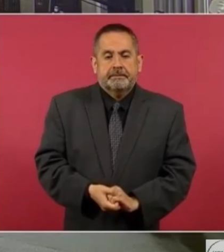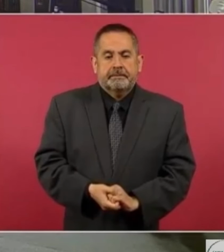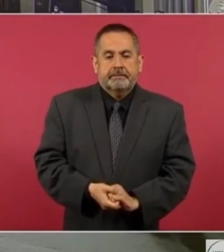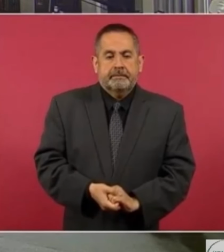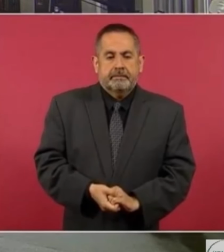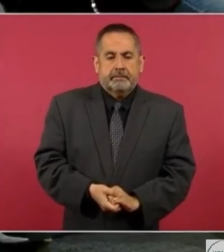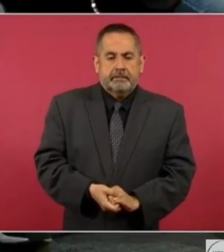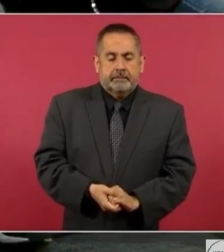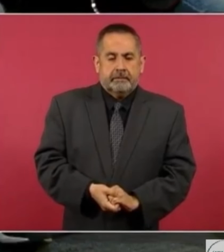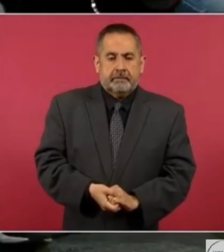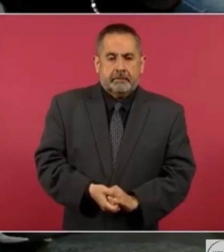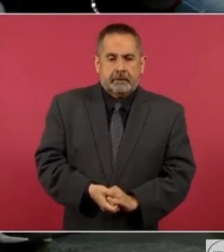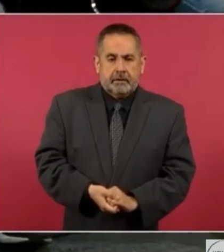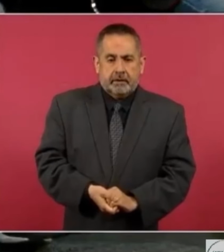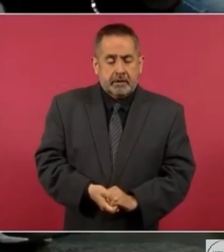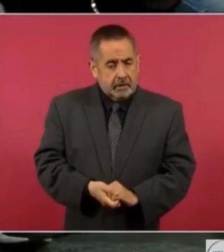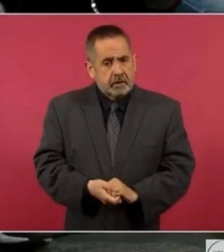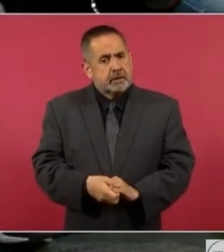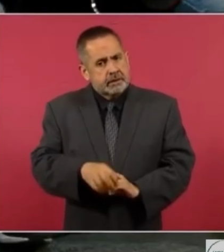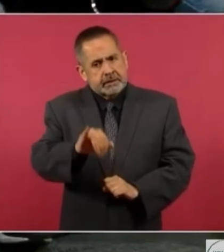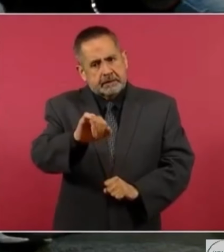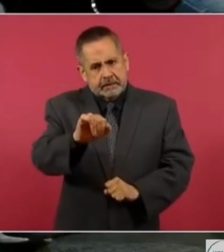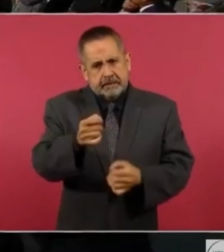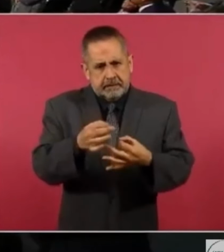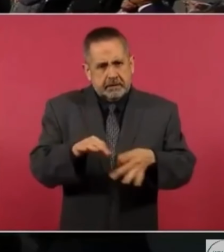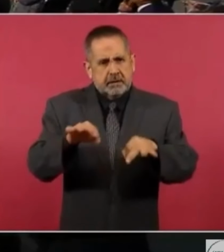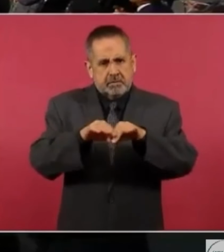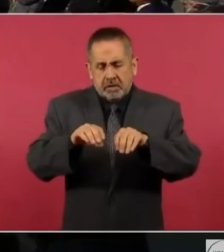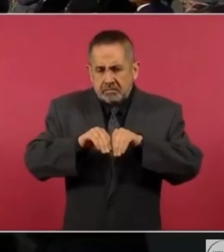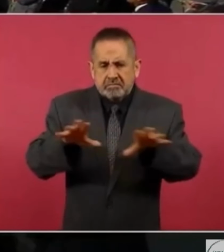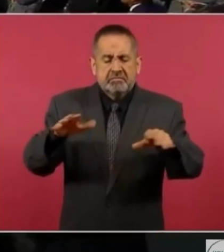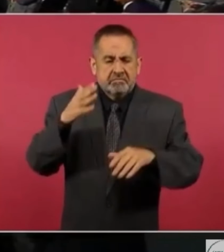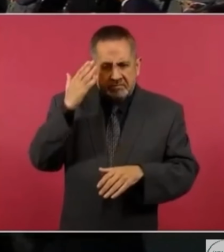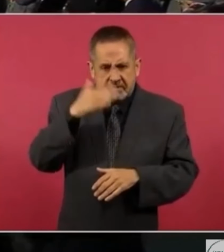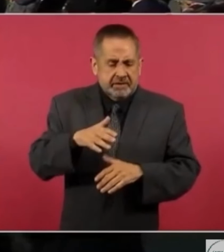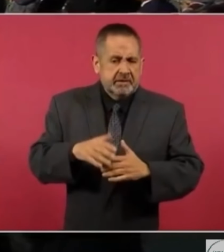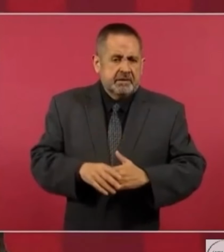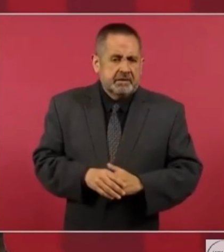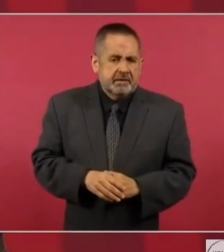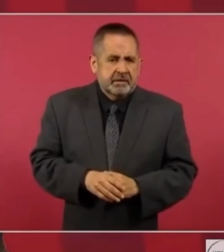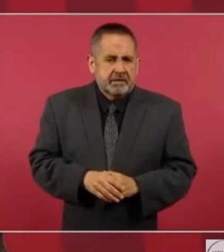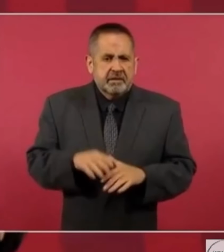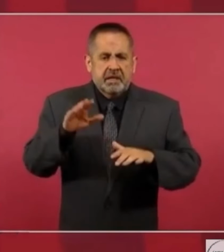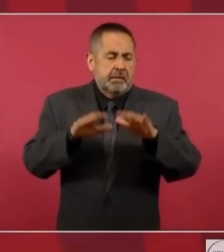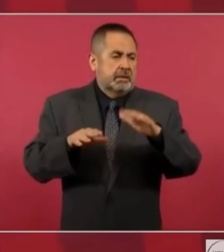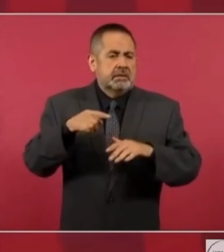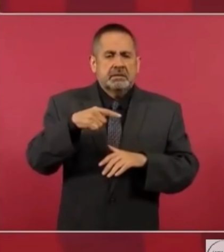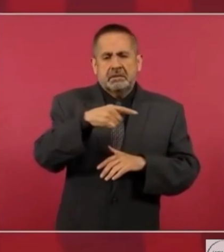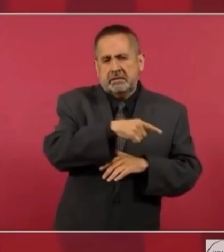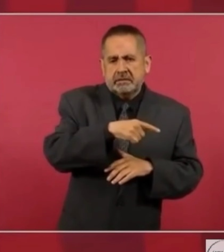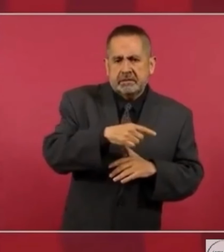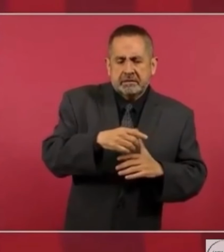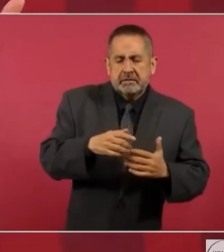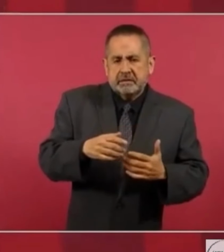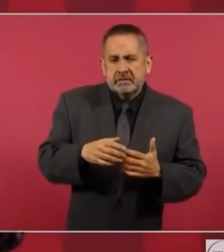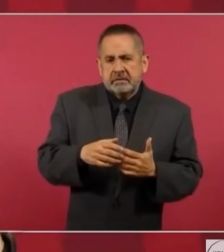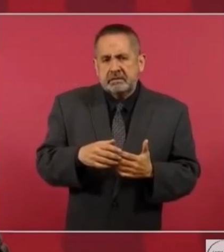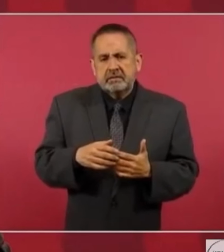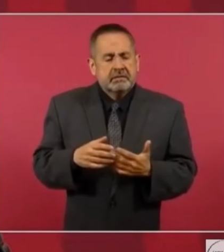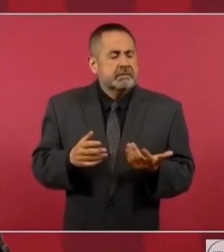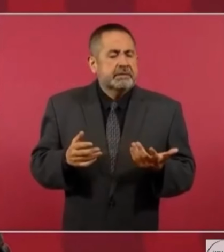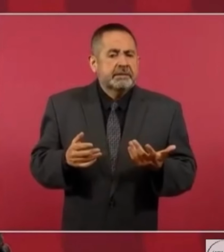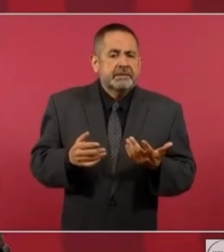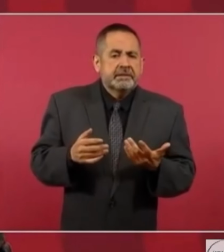Compra de vacunas. Sí, definitivamente, eso también es importante que se sepa. A veces también, así como